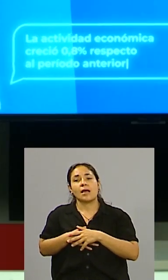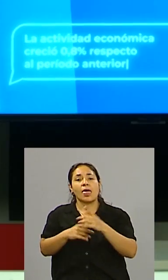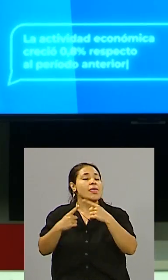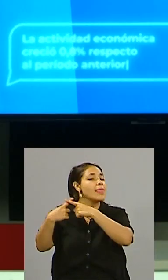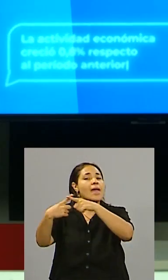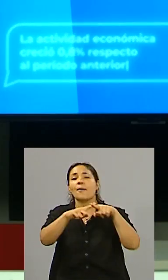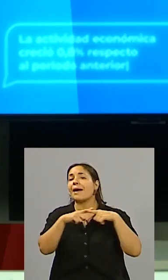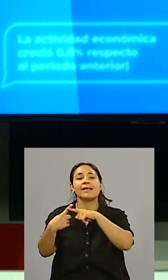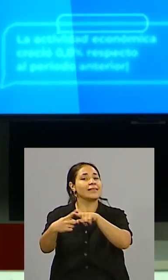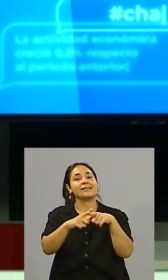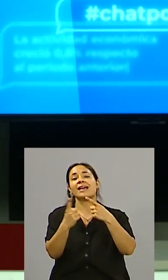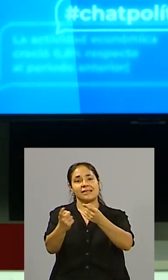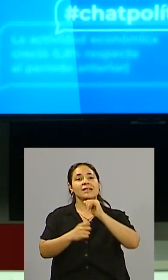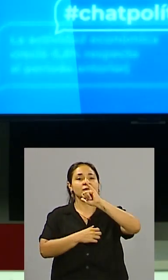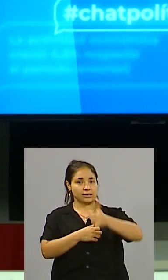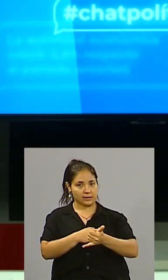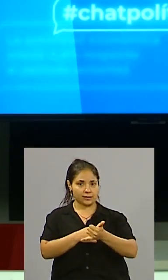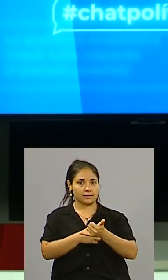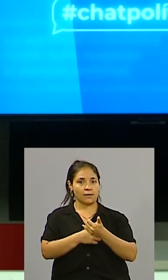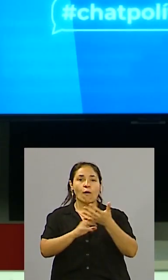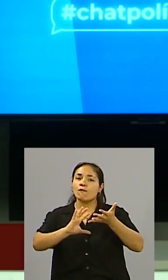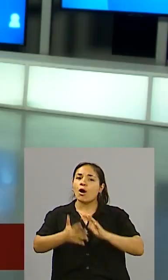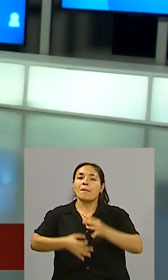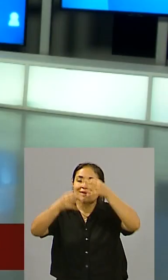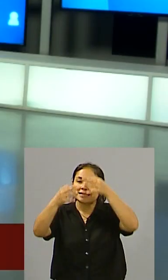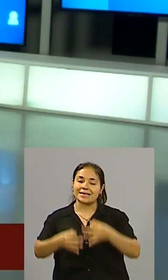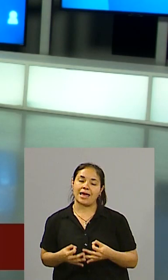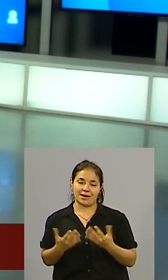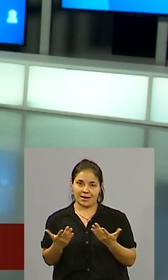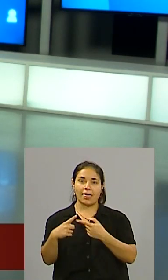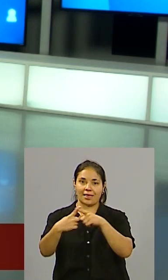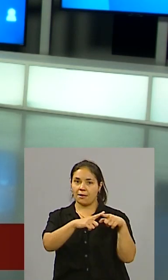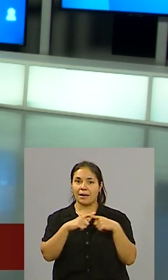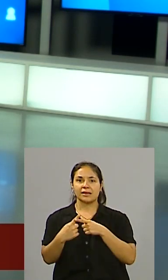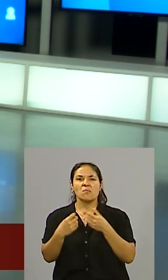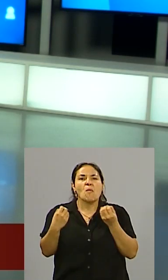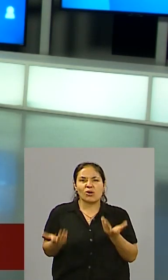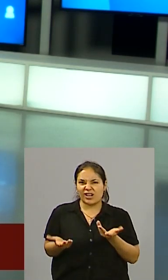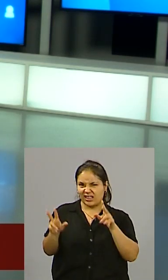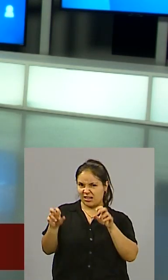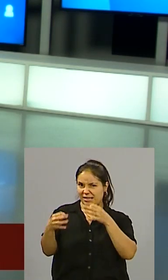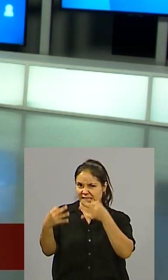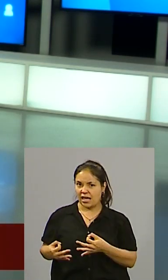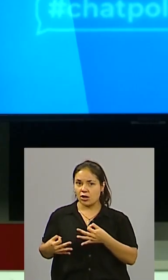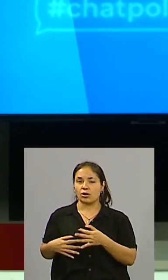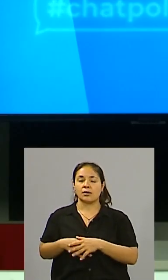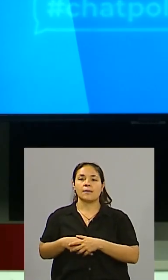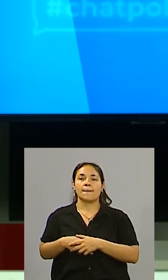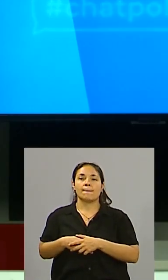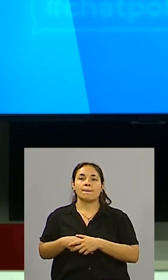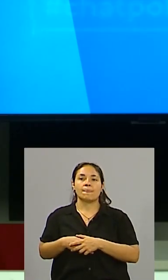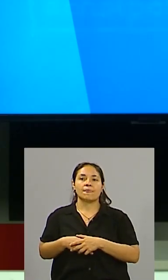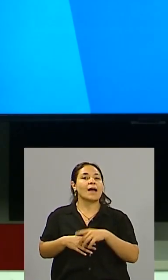debates, ¿no? Uh-huh. Tienen que darse de forma seria. Y esto, ¿por qué digo seria? Tienen que darse por encima de